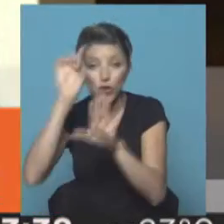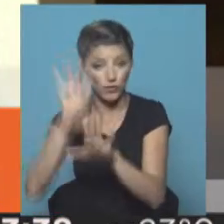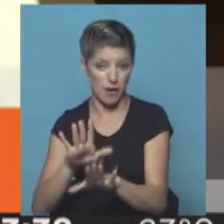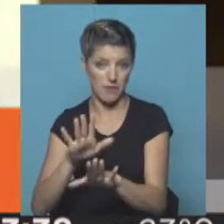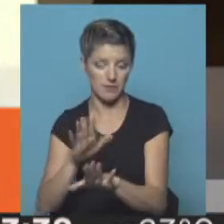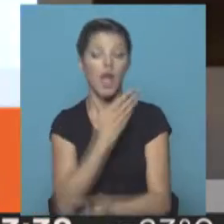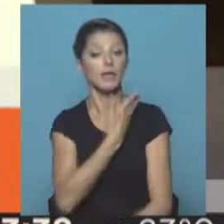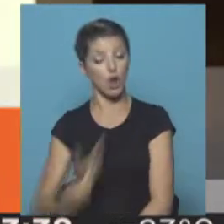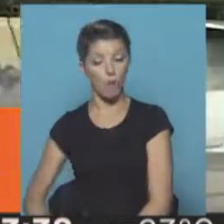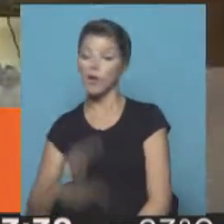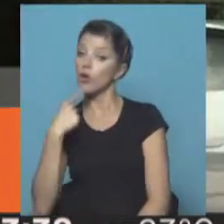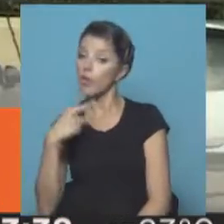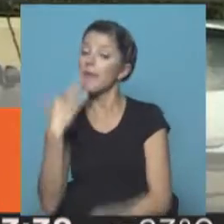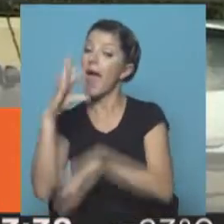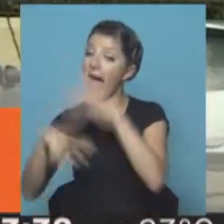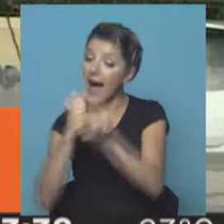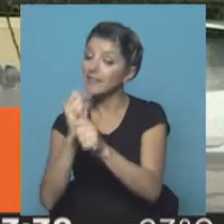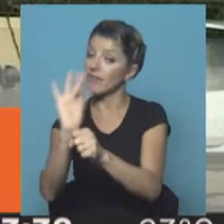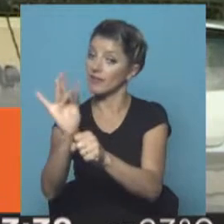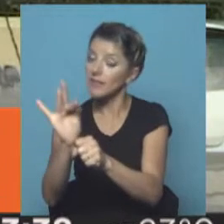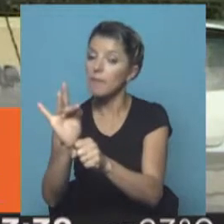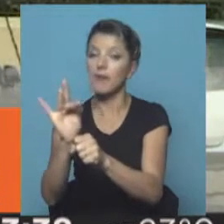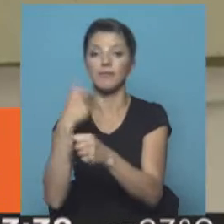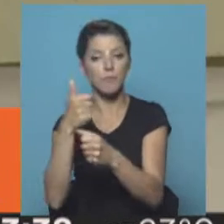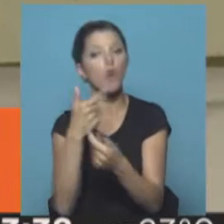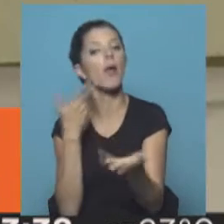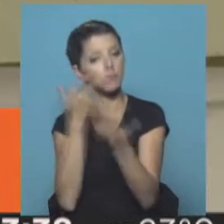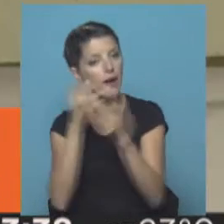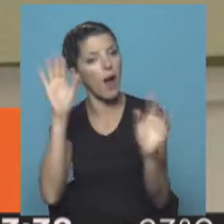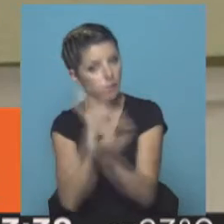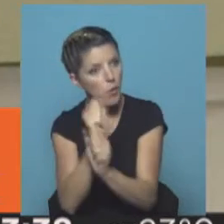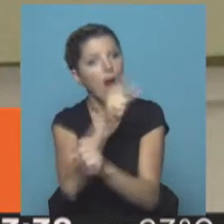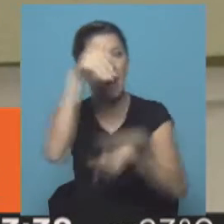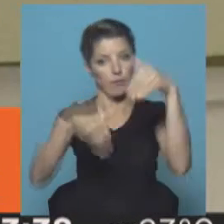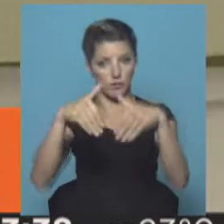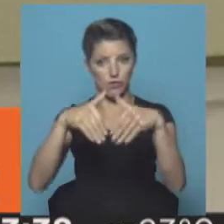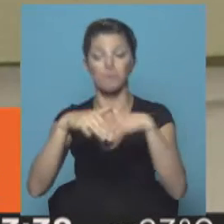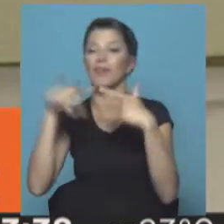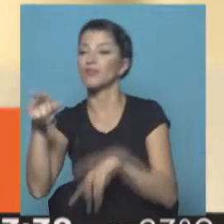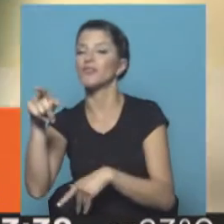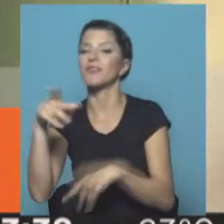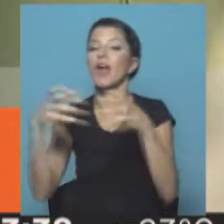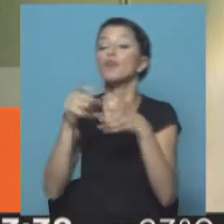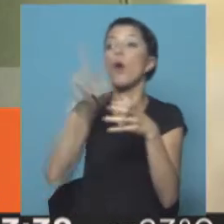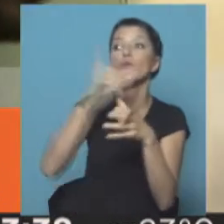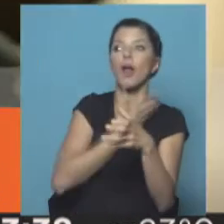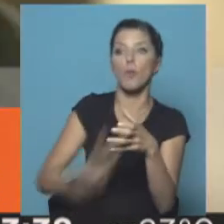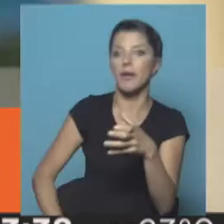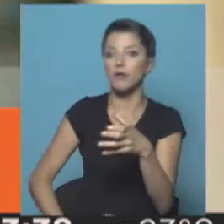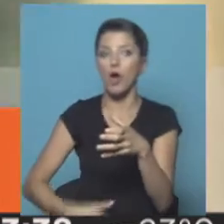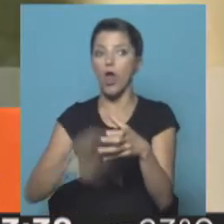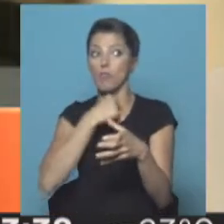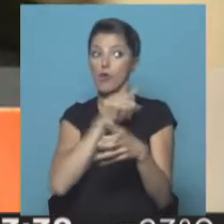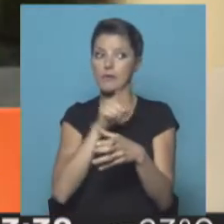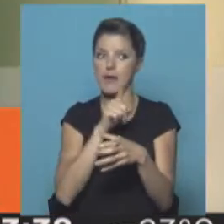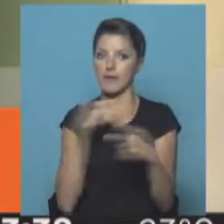Maduro antes de fin de año, evidentemente quedar bien con el Mercosur no le conviene a la oposición. Por eso la cuestión interna, toda política